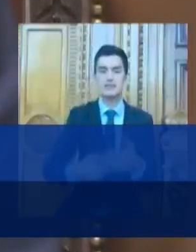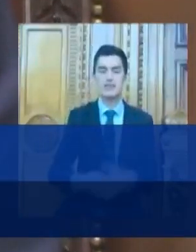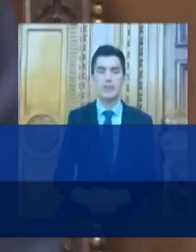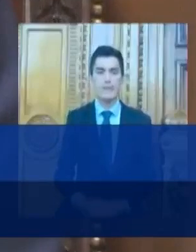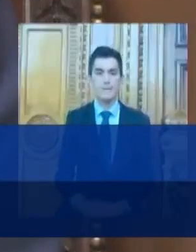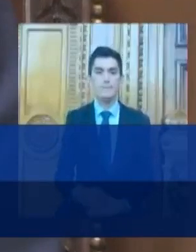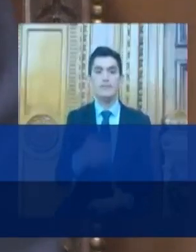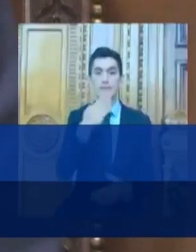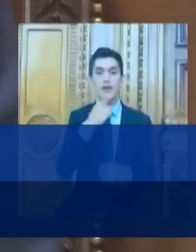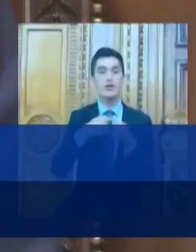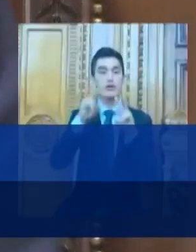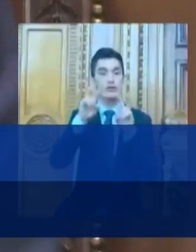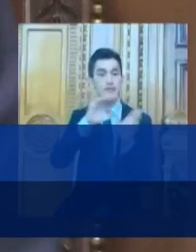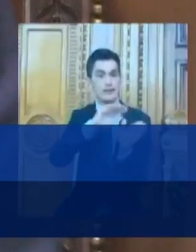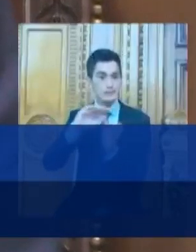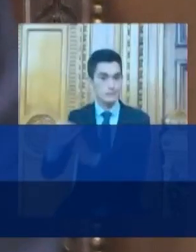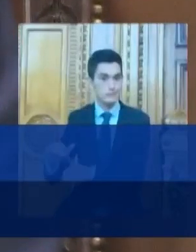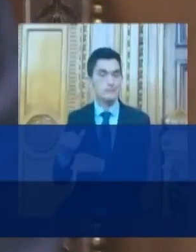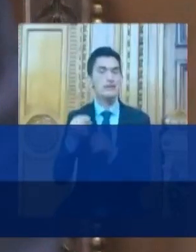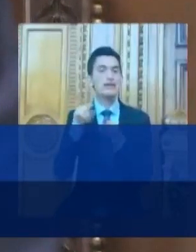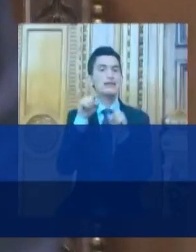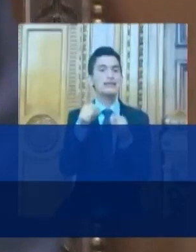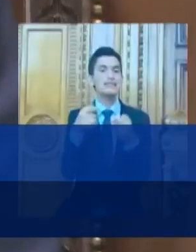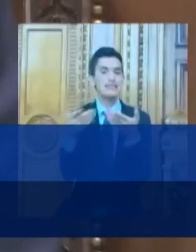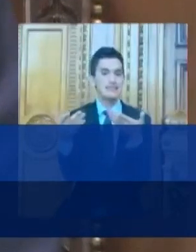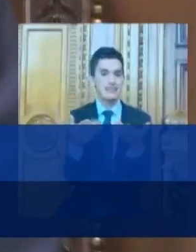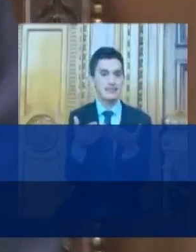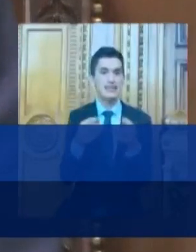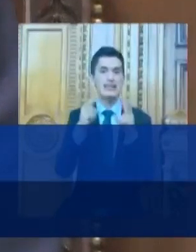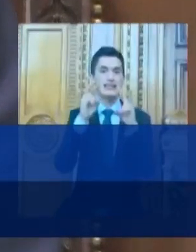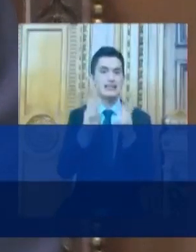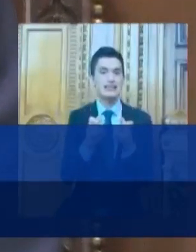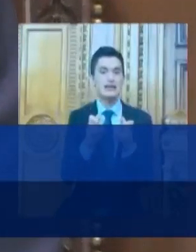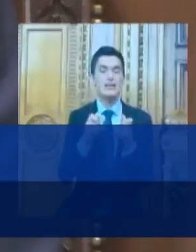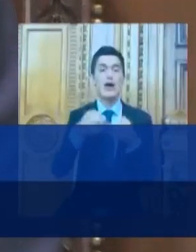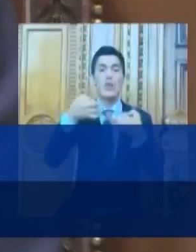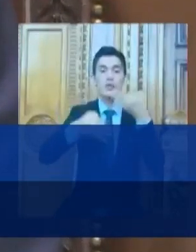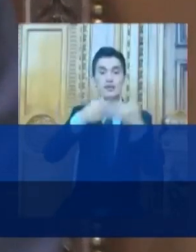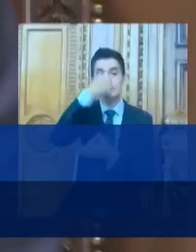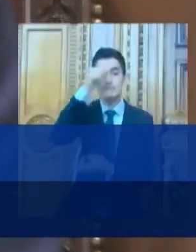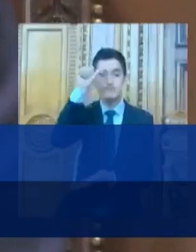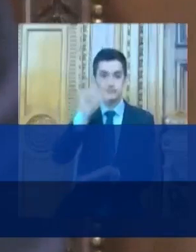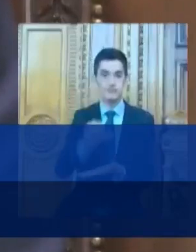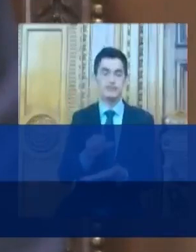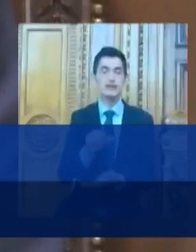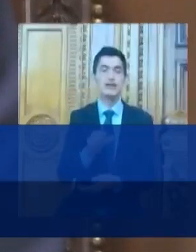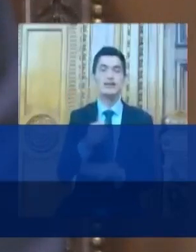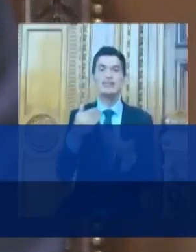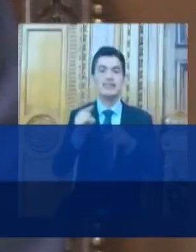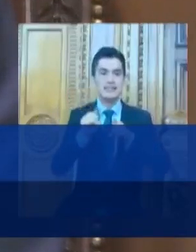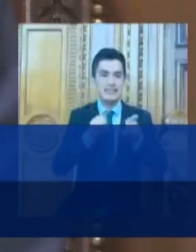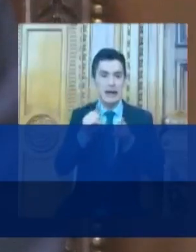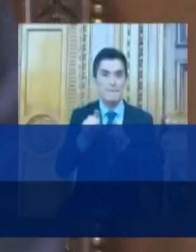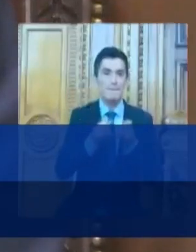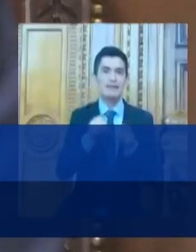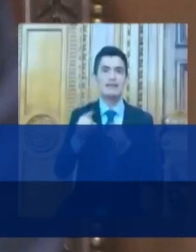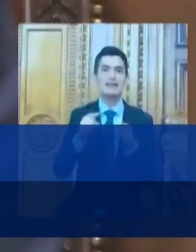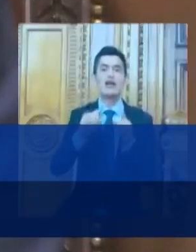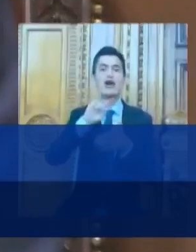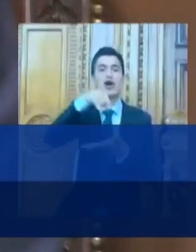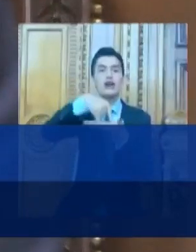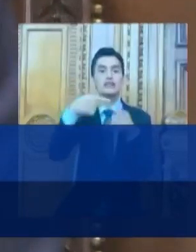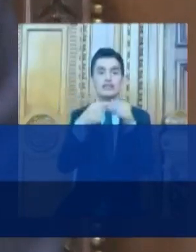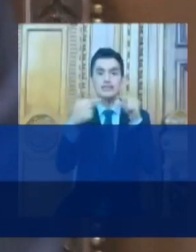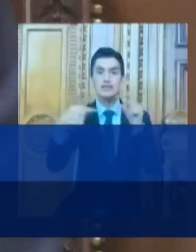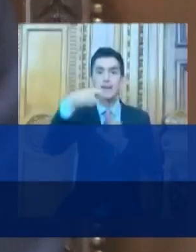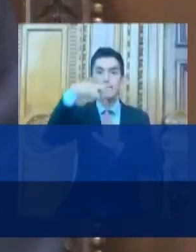Por otro lado, resulta imperioso modificar de manera sustantiva la justicia penal, con la tramitación en el Congreso Nacional del proyecto que crea